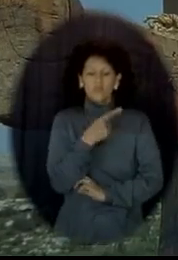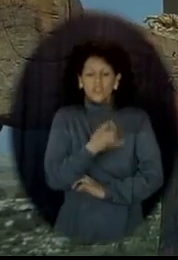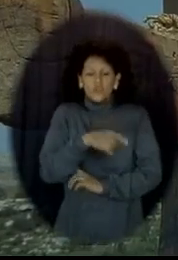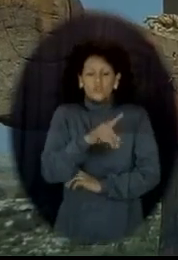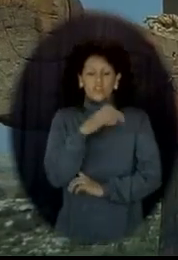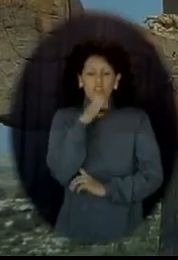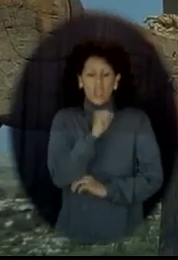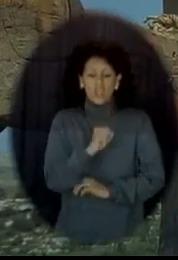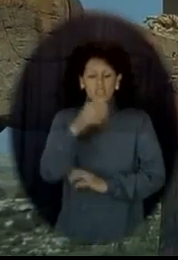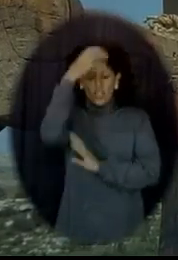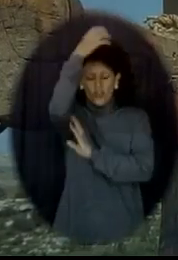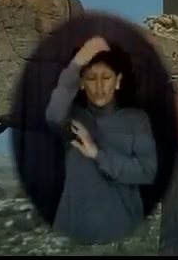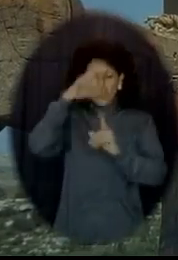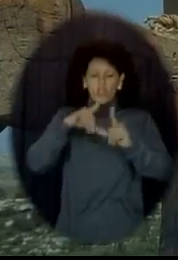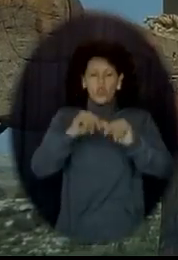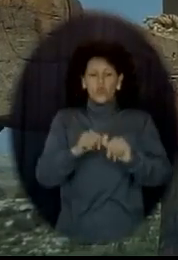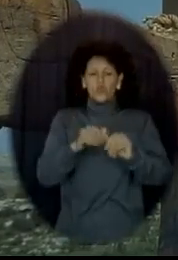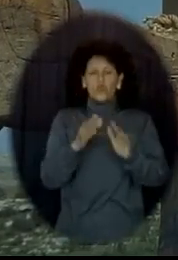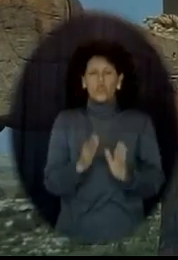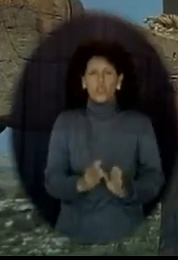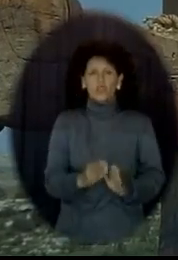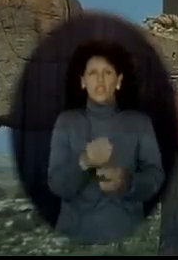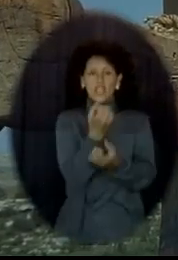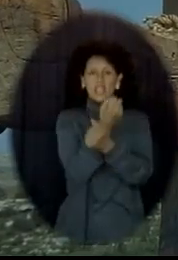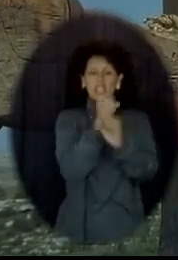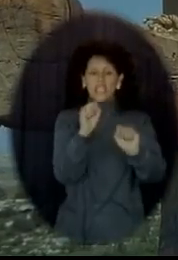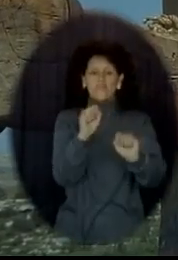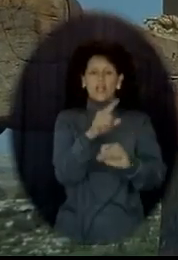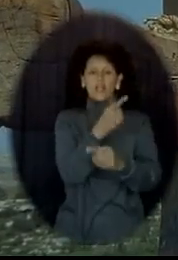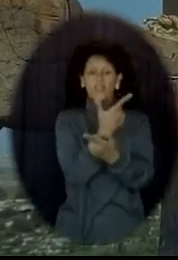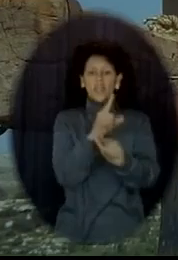Sálvate si eres el rey de los judíos.